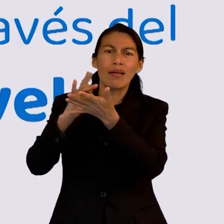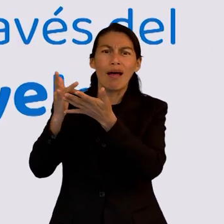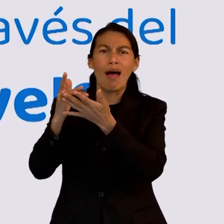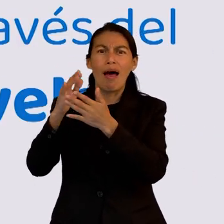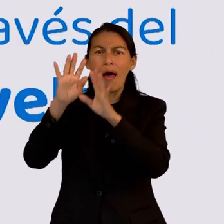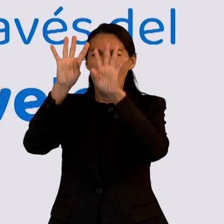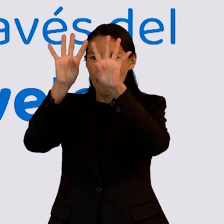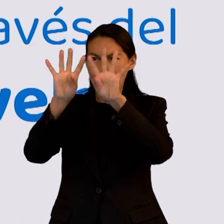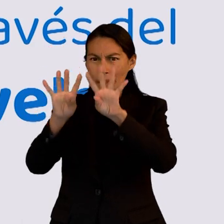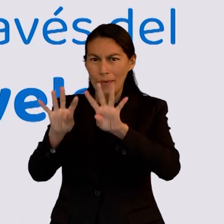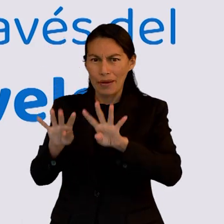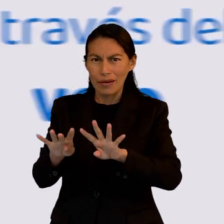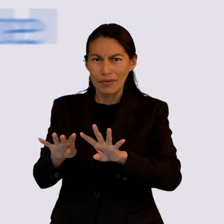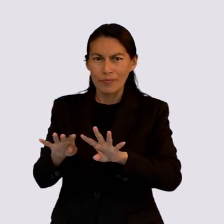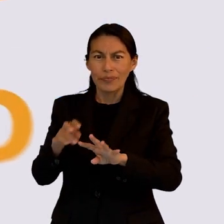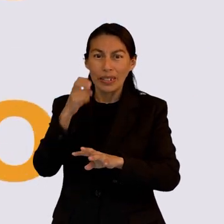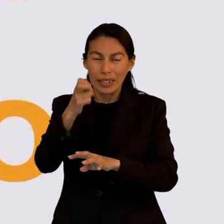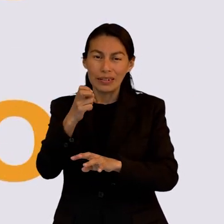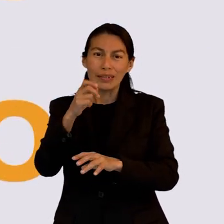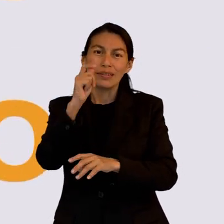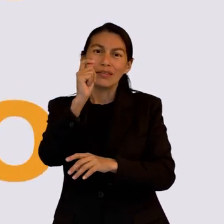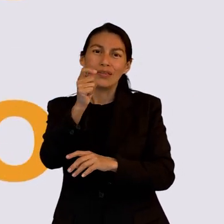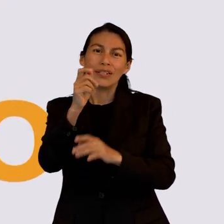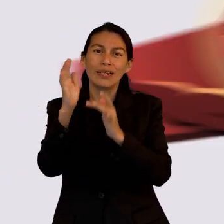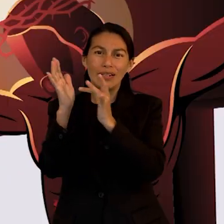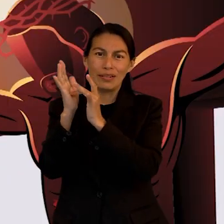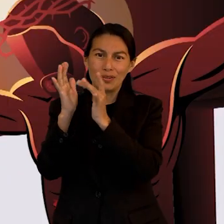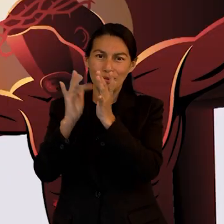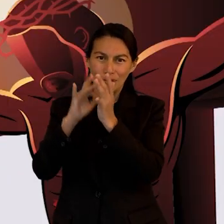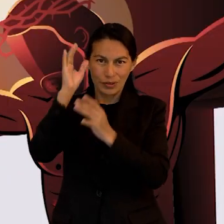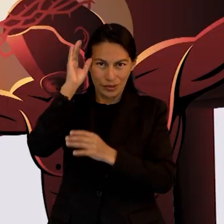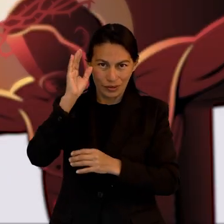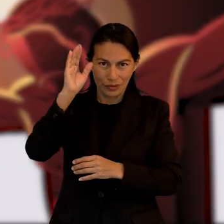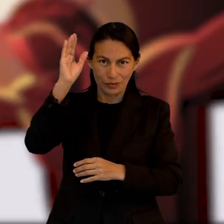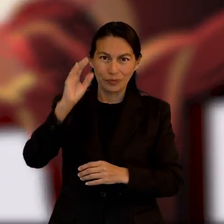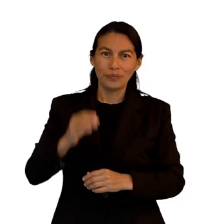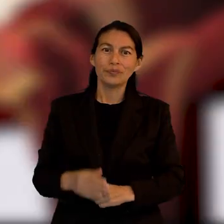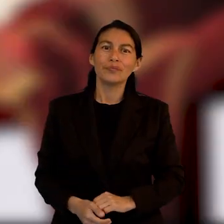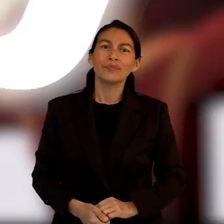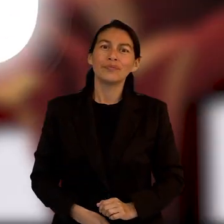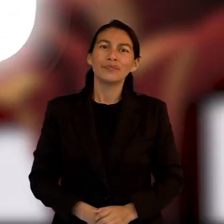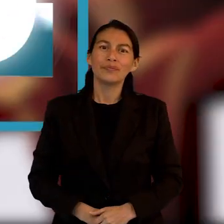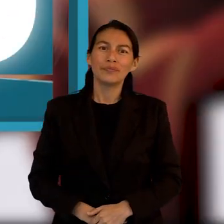través del velo es decir a través de la carne de cristo